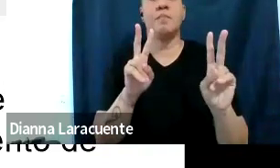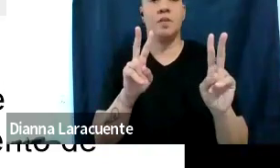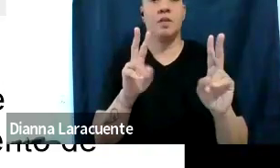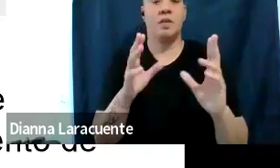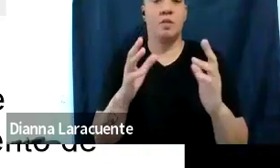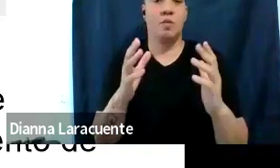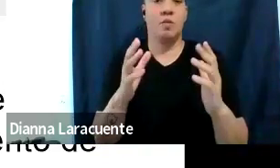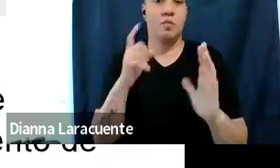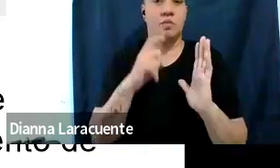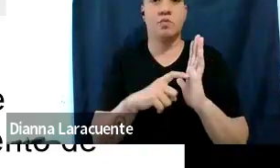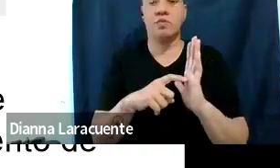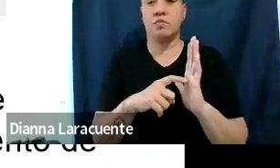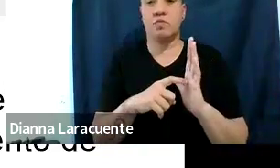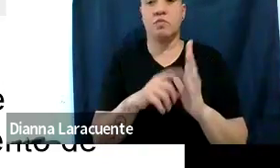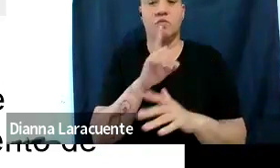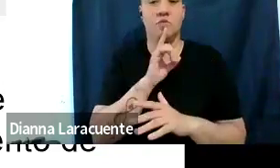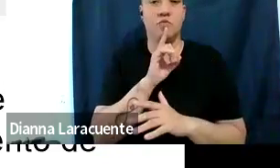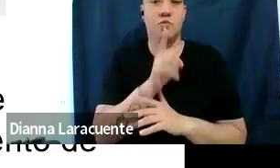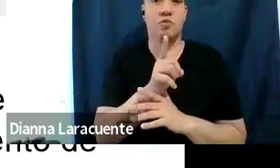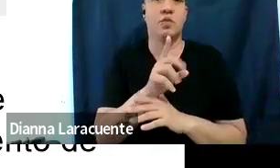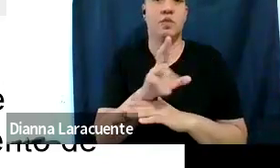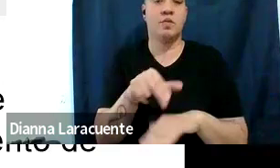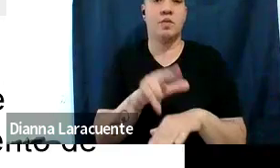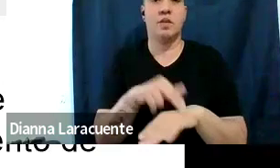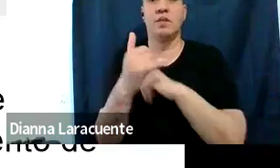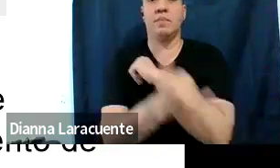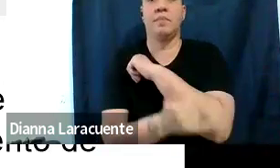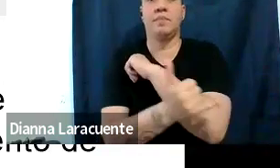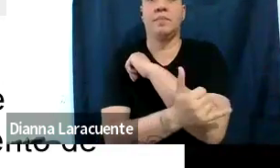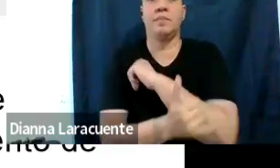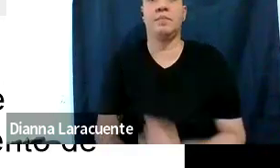cuenta siempre la realidad auténtica del país.